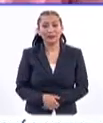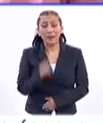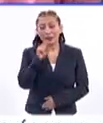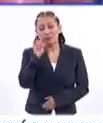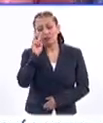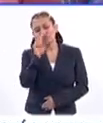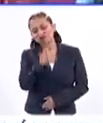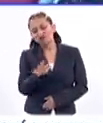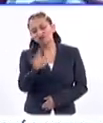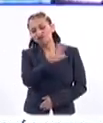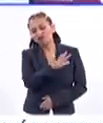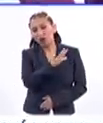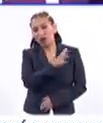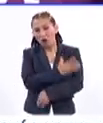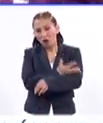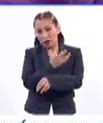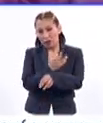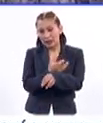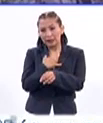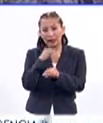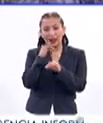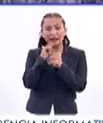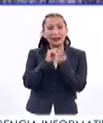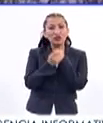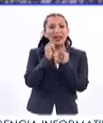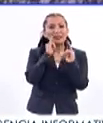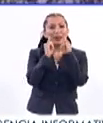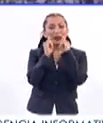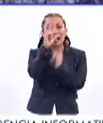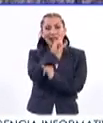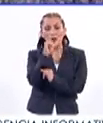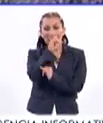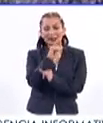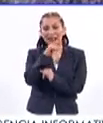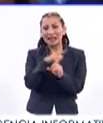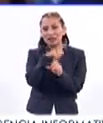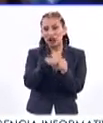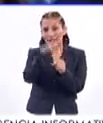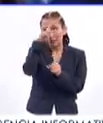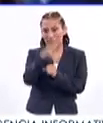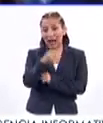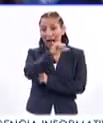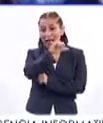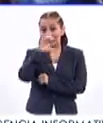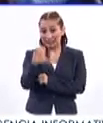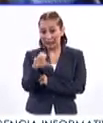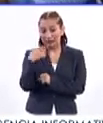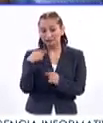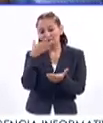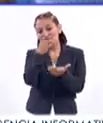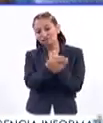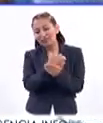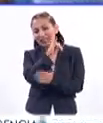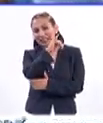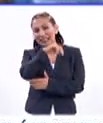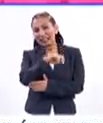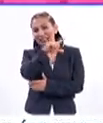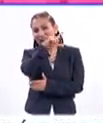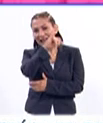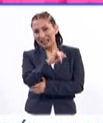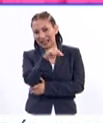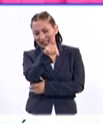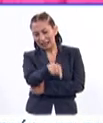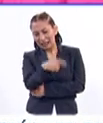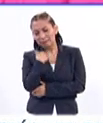Ante este panorama, la Coordinadora de Traductores e Intérpretes en Lenguas Nacionales de México, ACE, se acercó al Instituto Nacional de